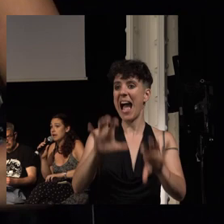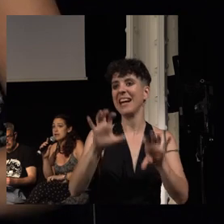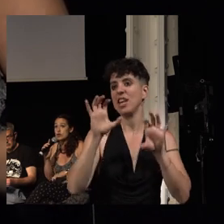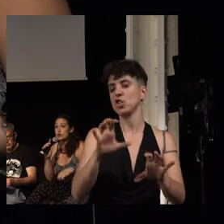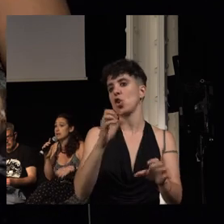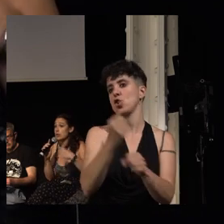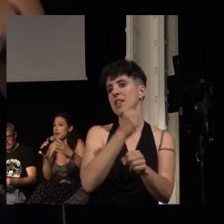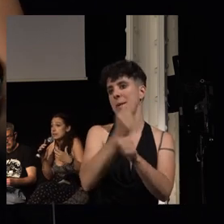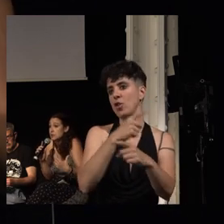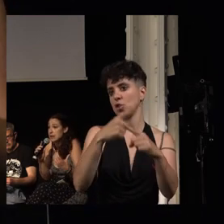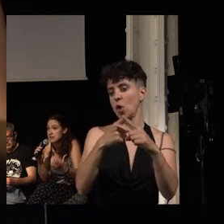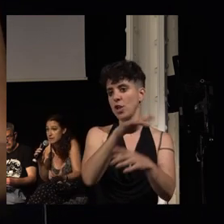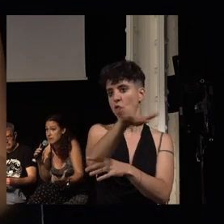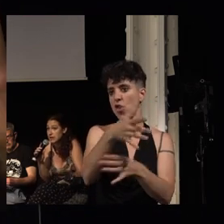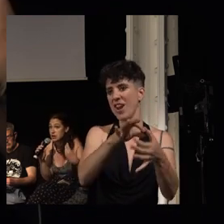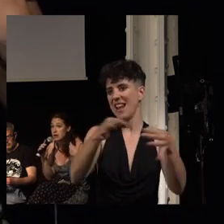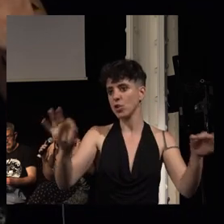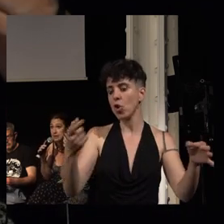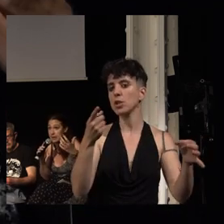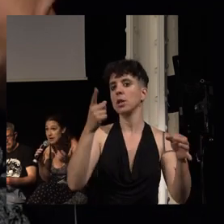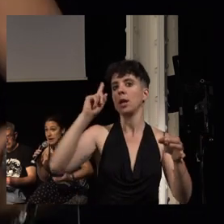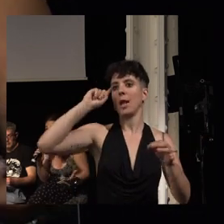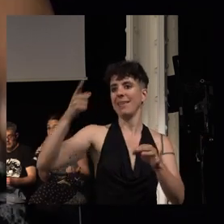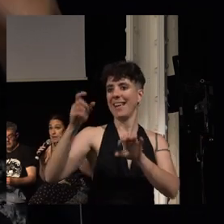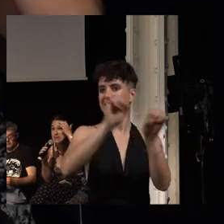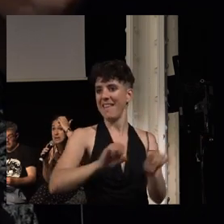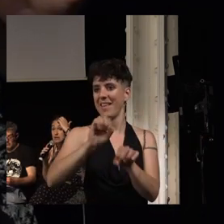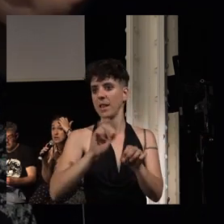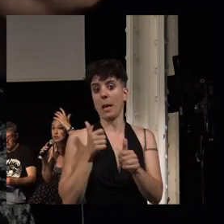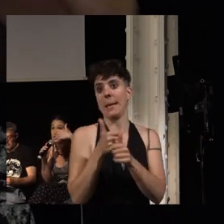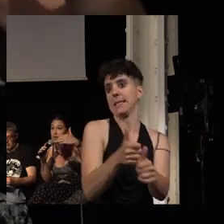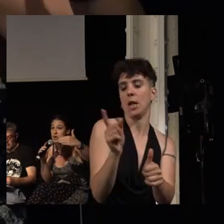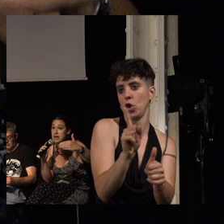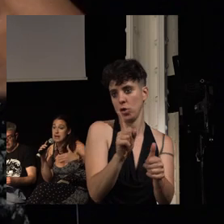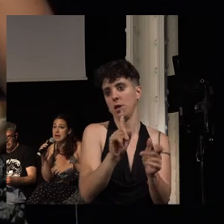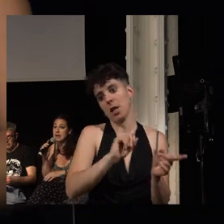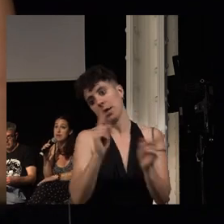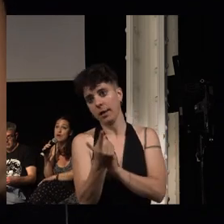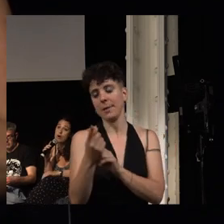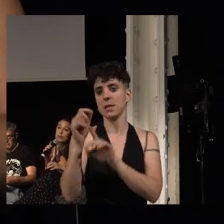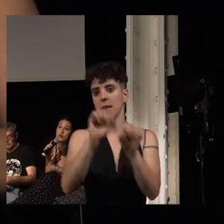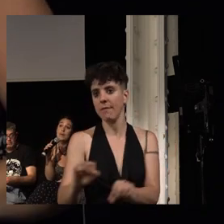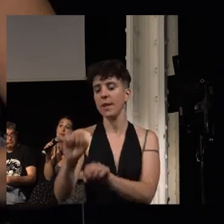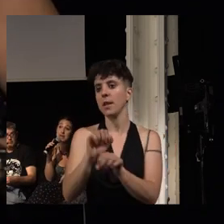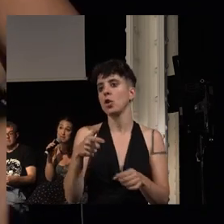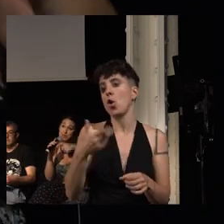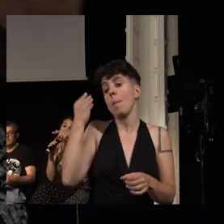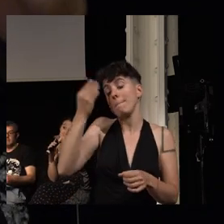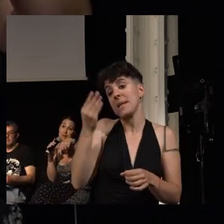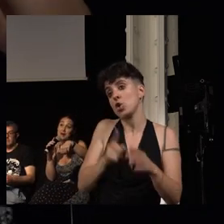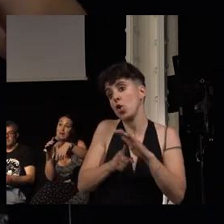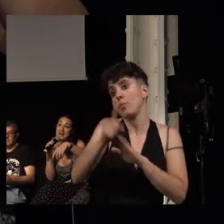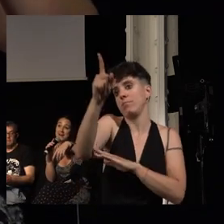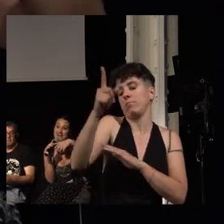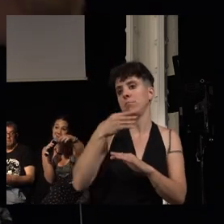una zona de las CORS, tener operativos que las defiendan y no que las persigan. O sea, yo sí creo que aquí ha habido mucho avance y sí me